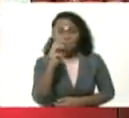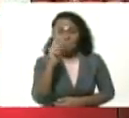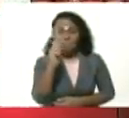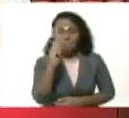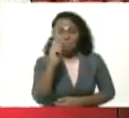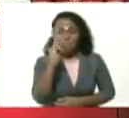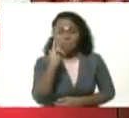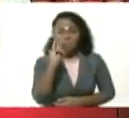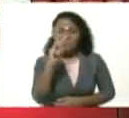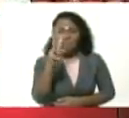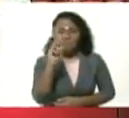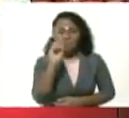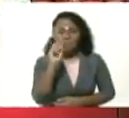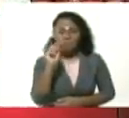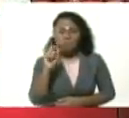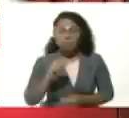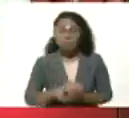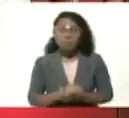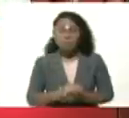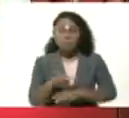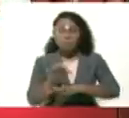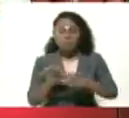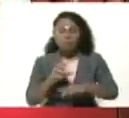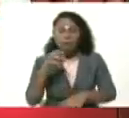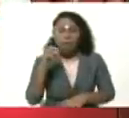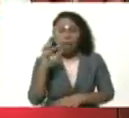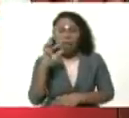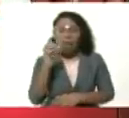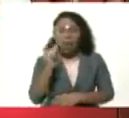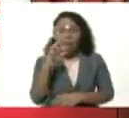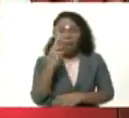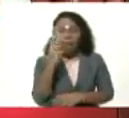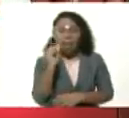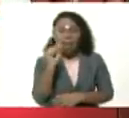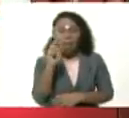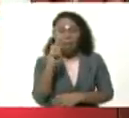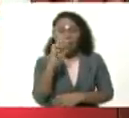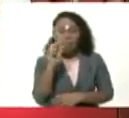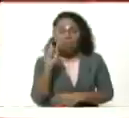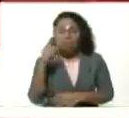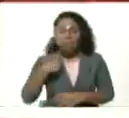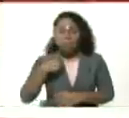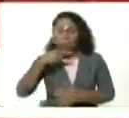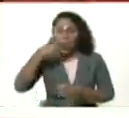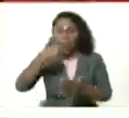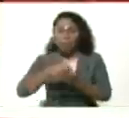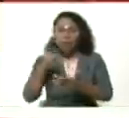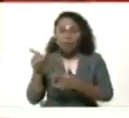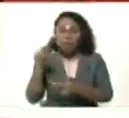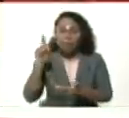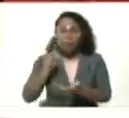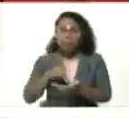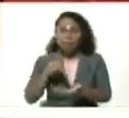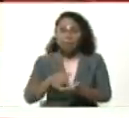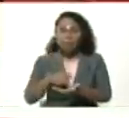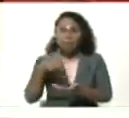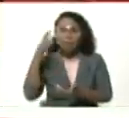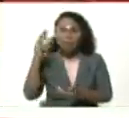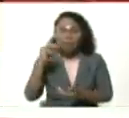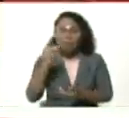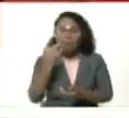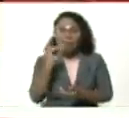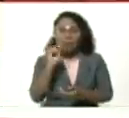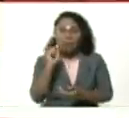alcaldía de Araure, María Celeste Rodríguez. Yo quiero hacer mención aquí estaba la compañera María Gil. María